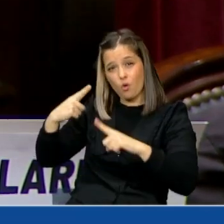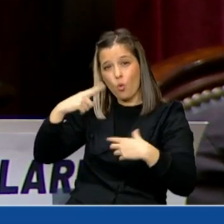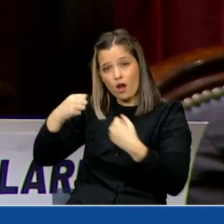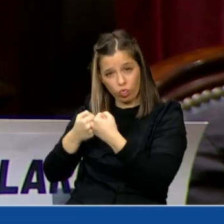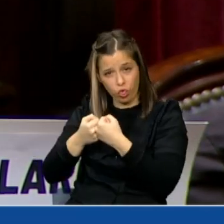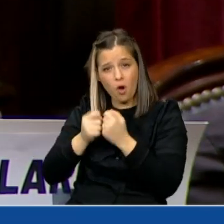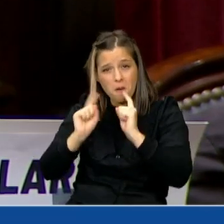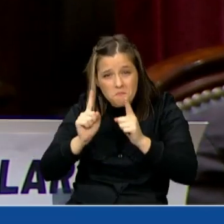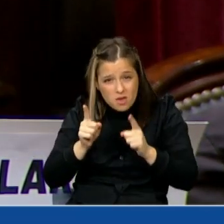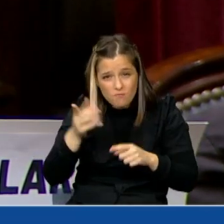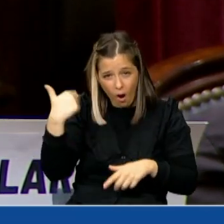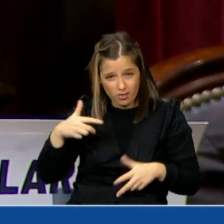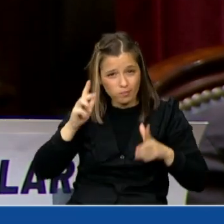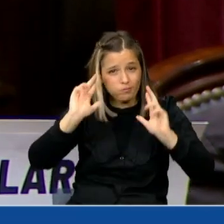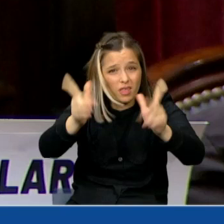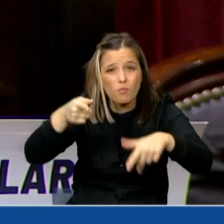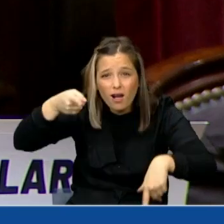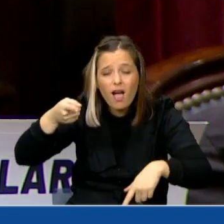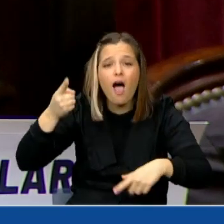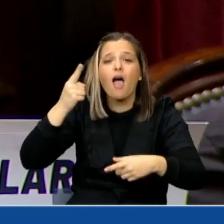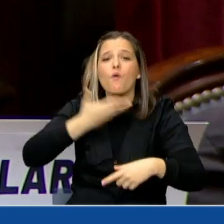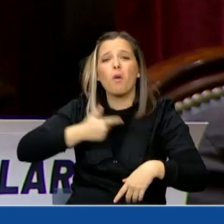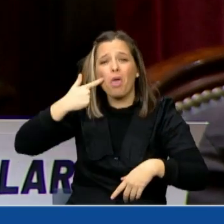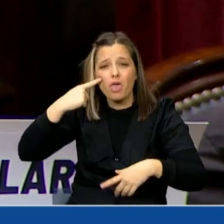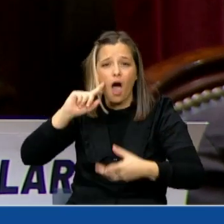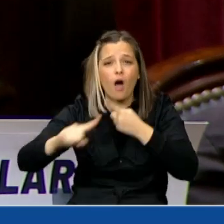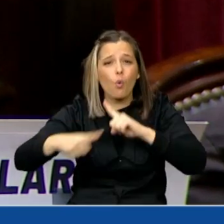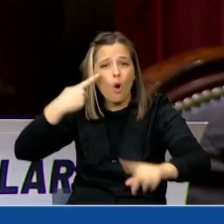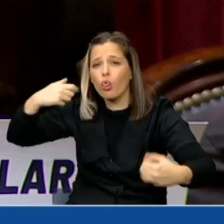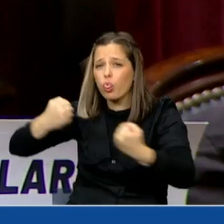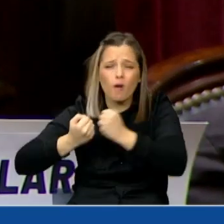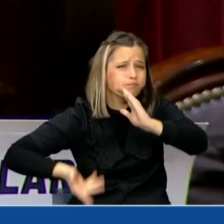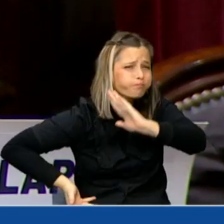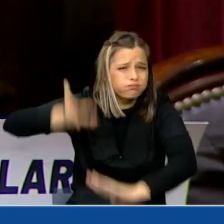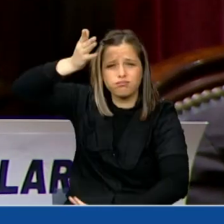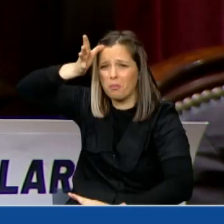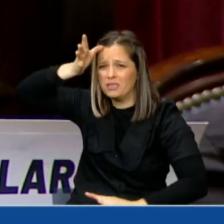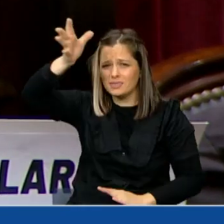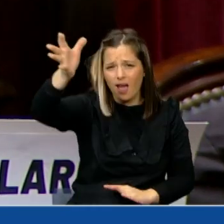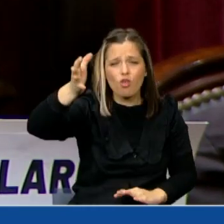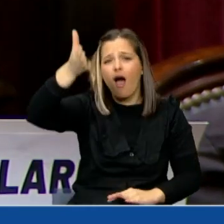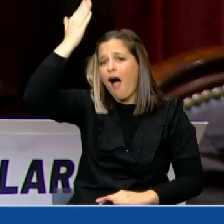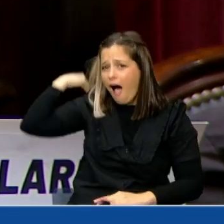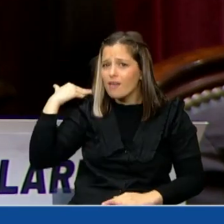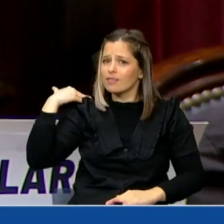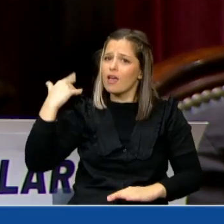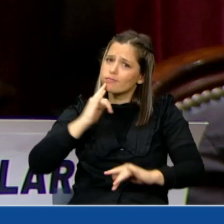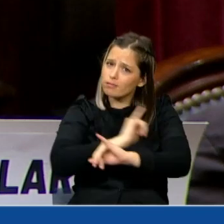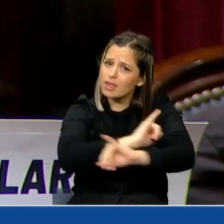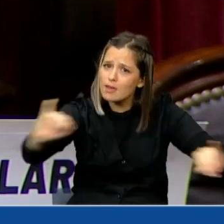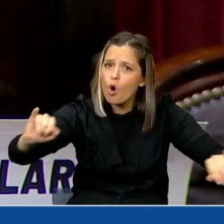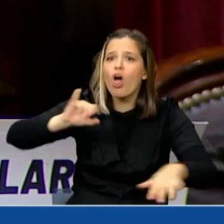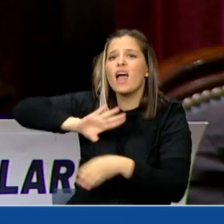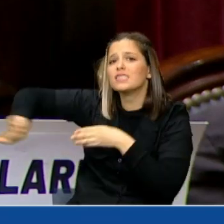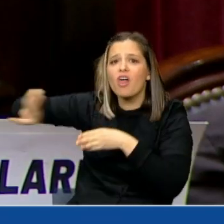totalmente inflacionario ese acuerdo, ¿no? Y lo están cumpliendo a rajatabla, un acuerdo que dijimos en su momento, esa deuda es ilegítima,